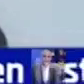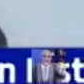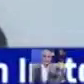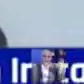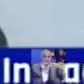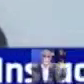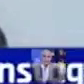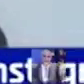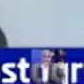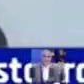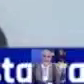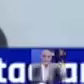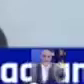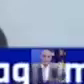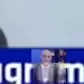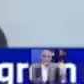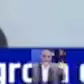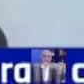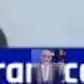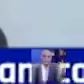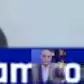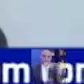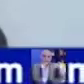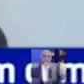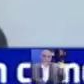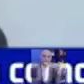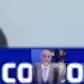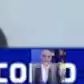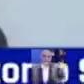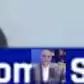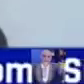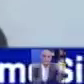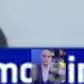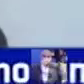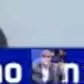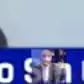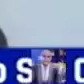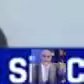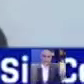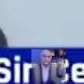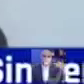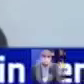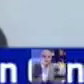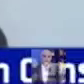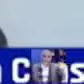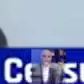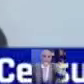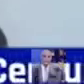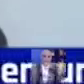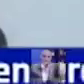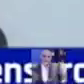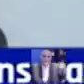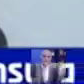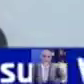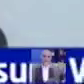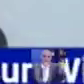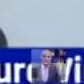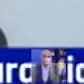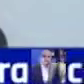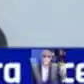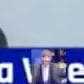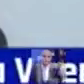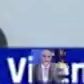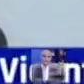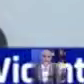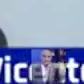donde está la corrupción. Si él está hablando de la corrupción que se anida en el Tribunal Electoral del Poder Judicial de la Federación, que empiece